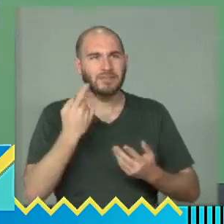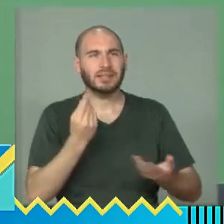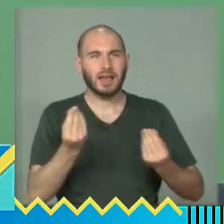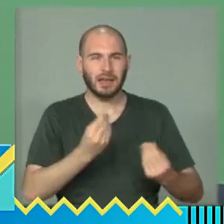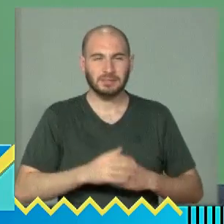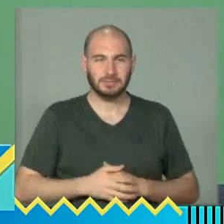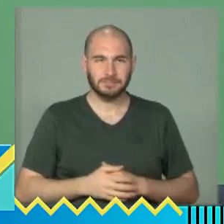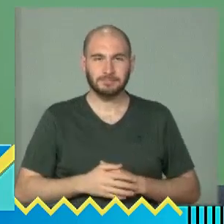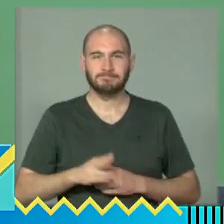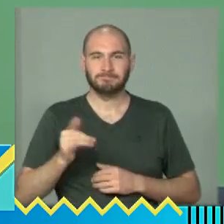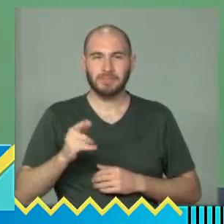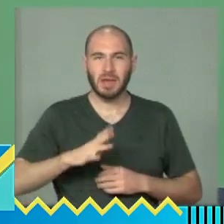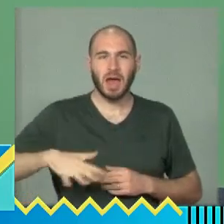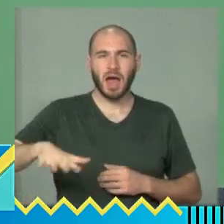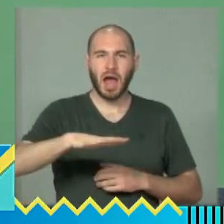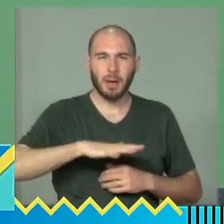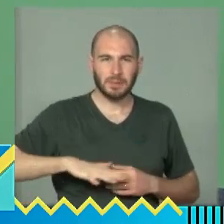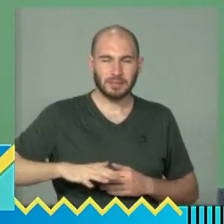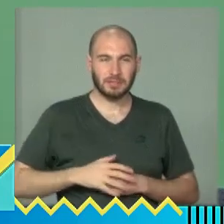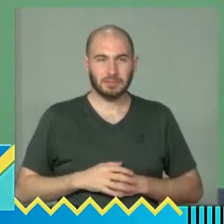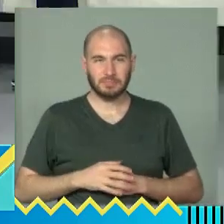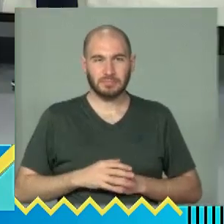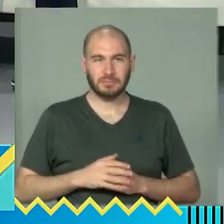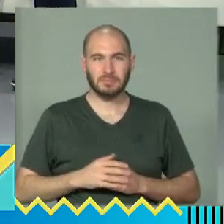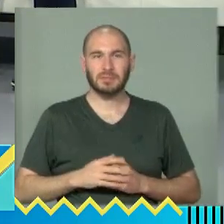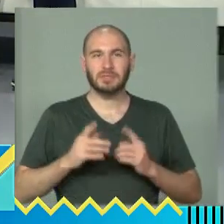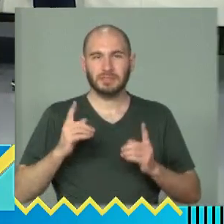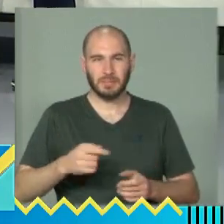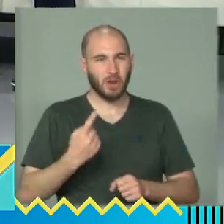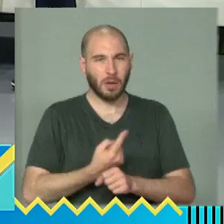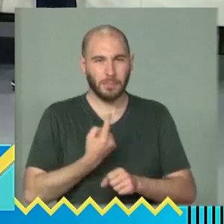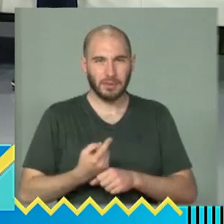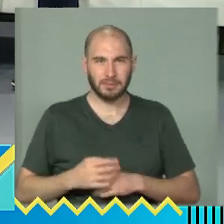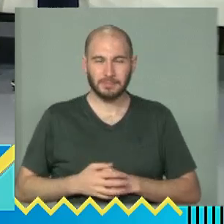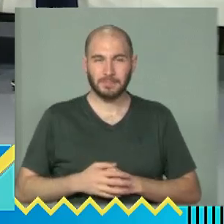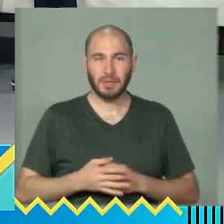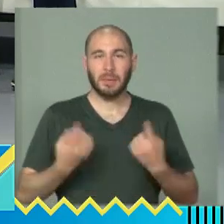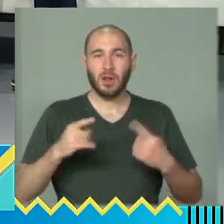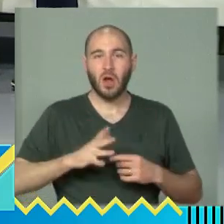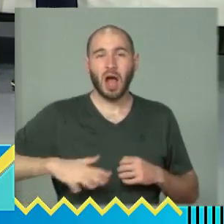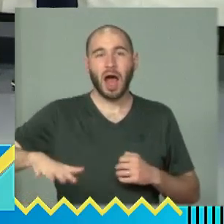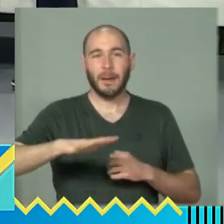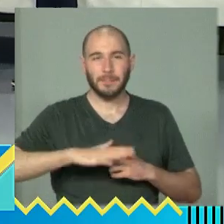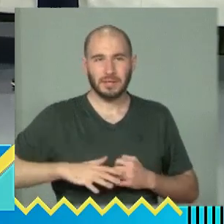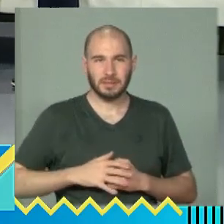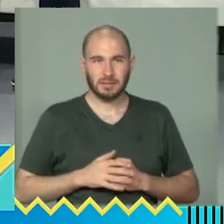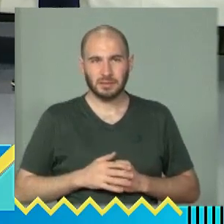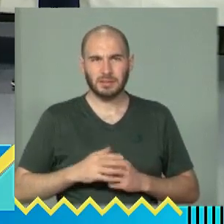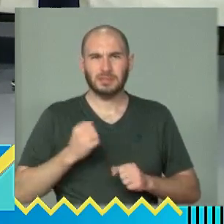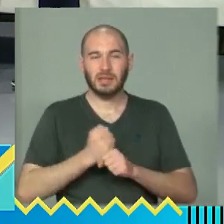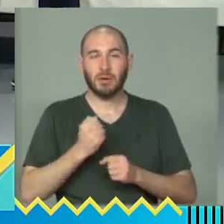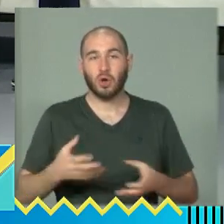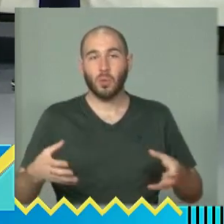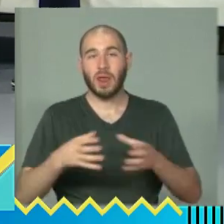haciendo. No. Claro, era un ambiente. No podías. Aparte, que no claro. podías. Pero un ambiente entonces de trabajo en